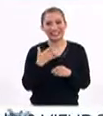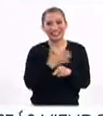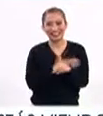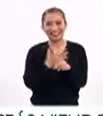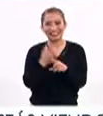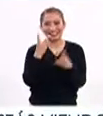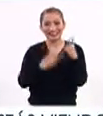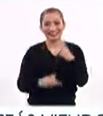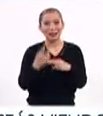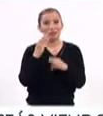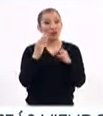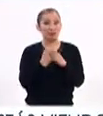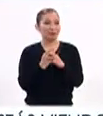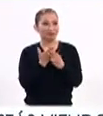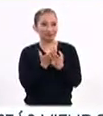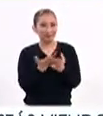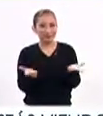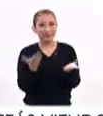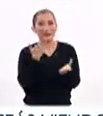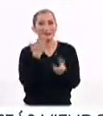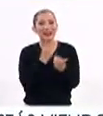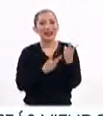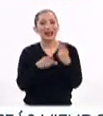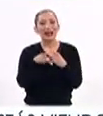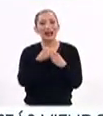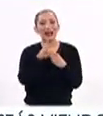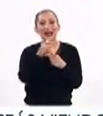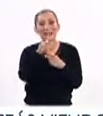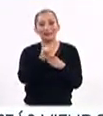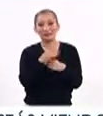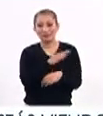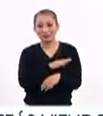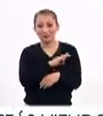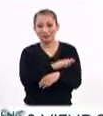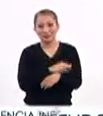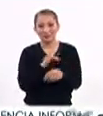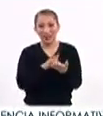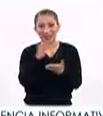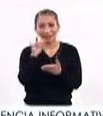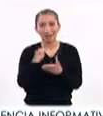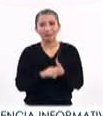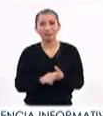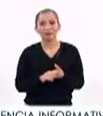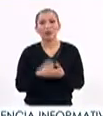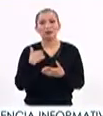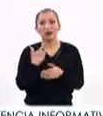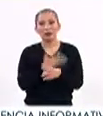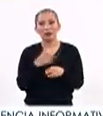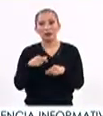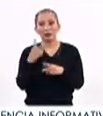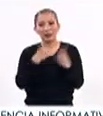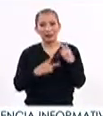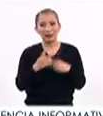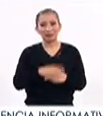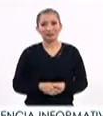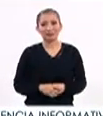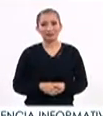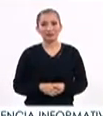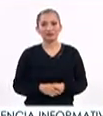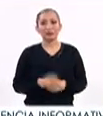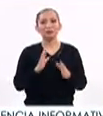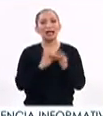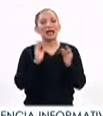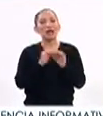debut estar aquí. mundial de Carla. Bienvenida, Carla. Muchas gracias. Muchas gracias. Pues yo honrada de estar aquí con ustedes,